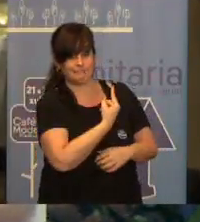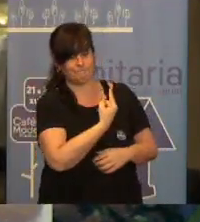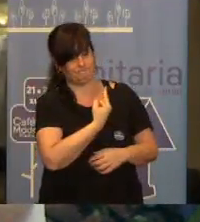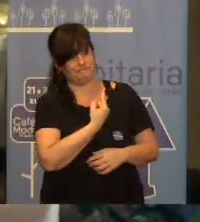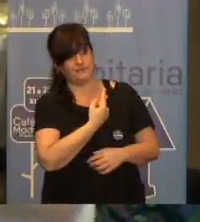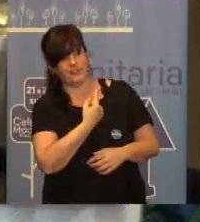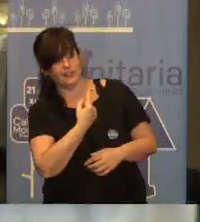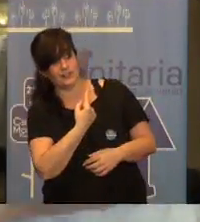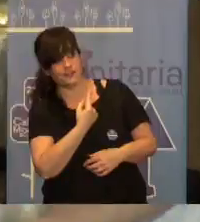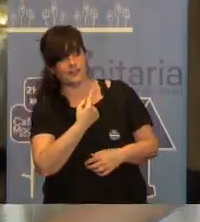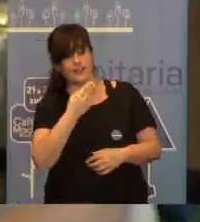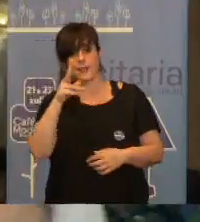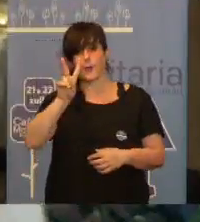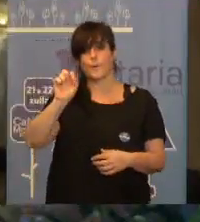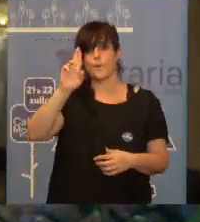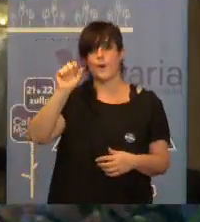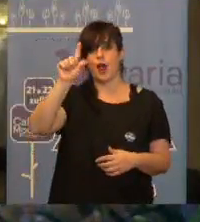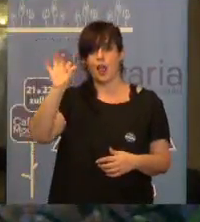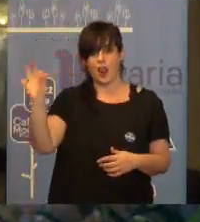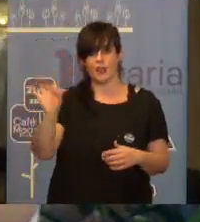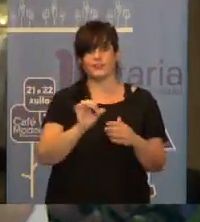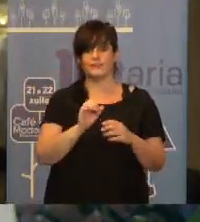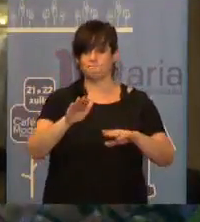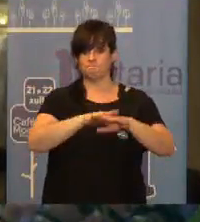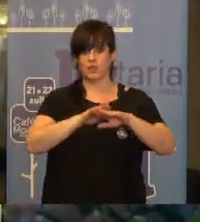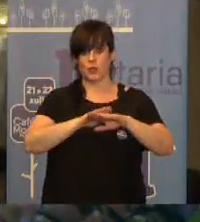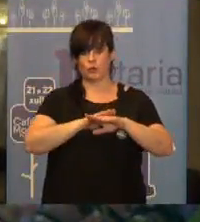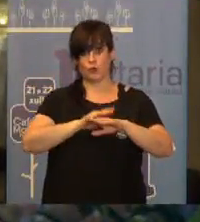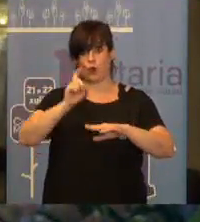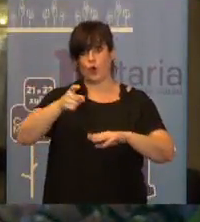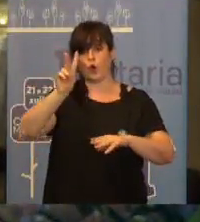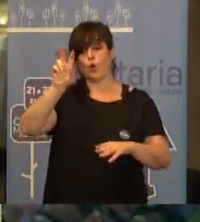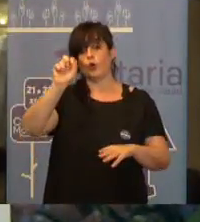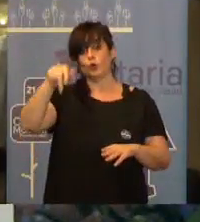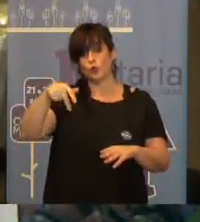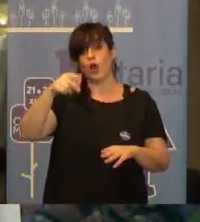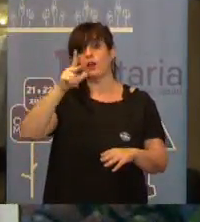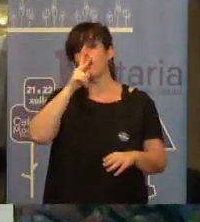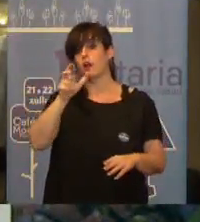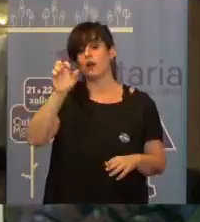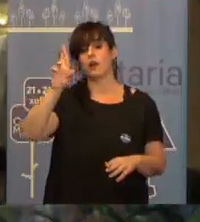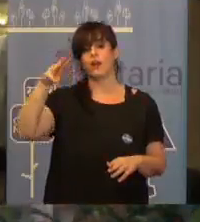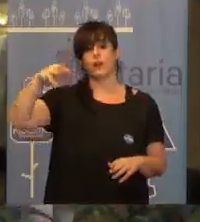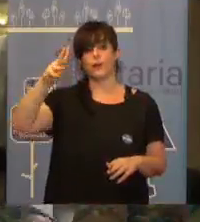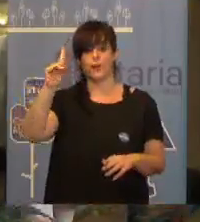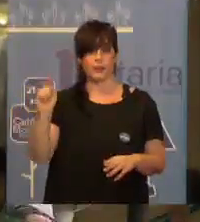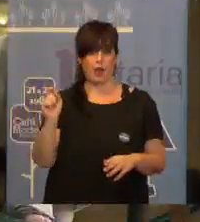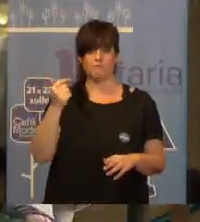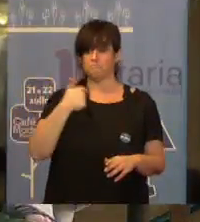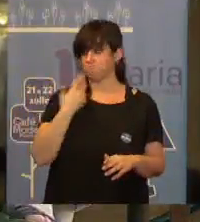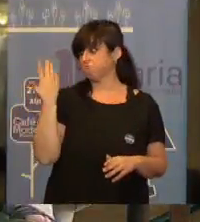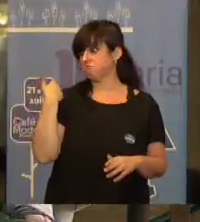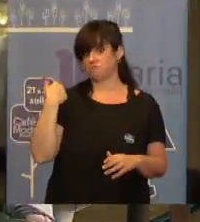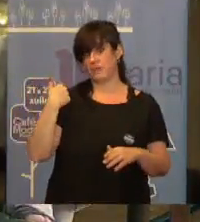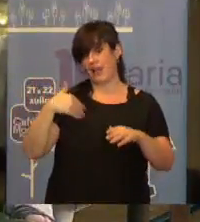delas. De Xoán Hermida, a quen coñecín xa participando no ámbito das mareas e